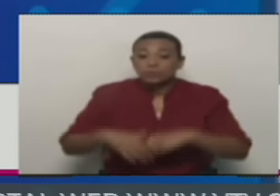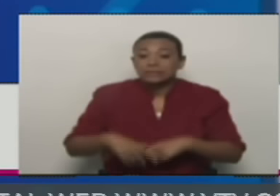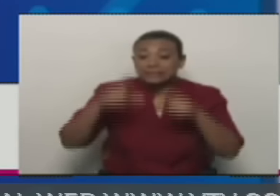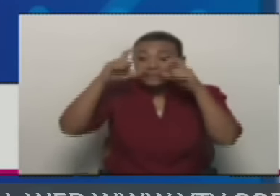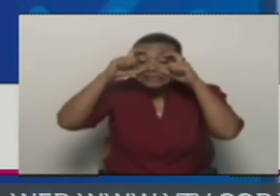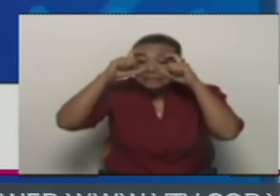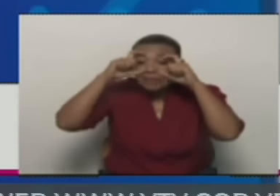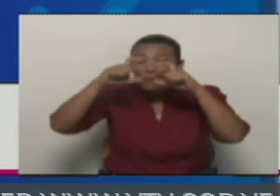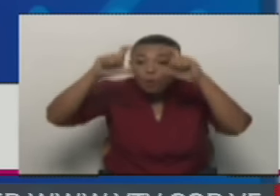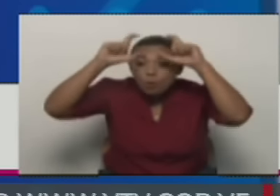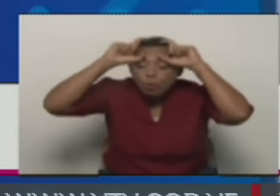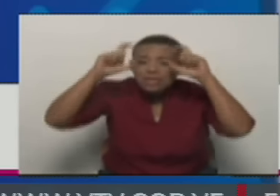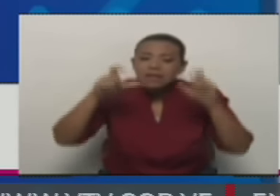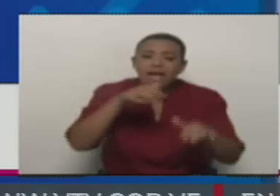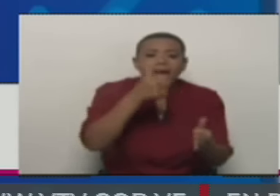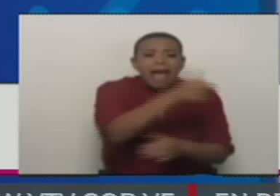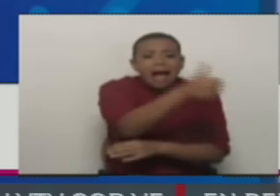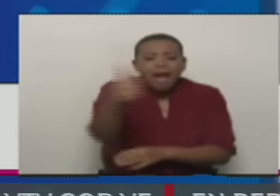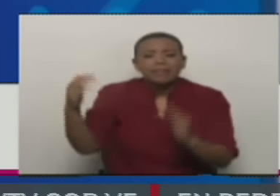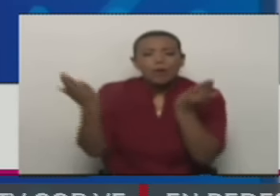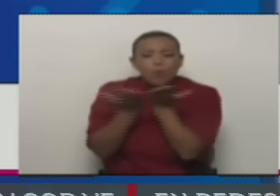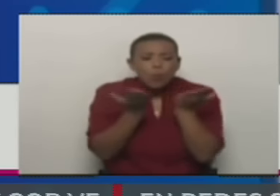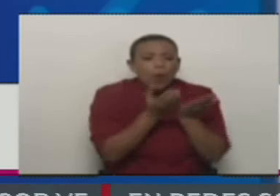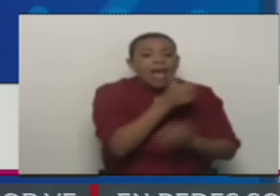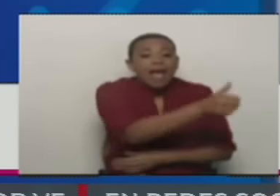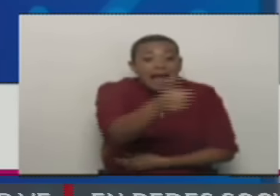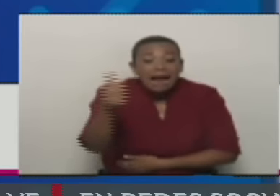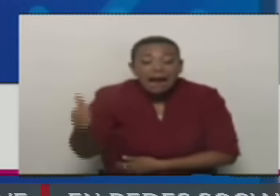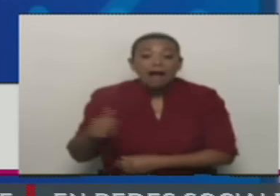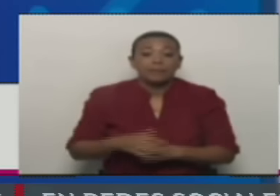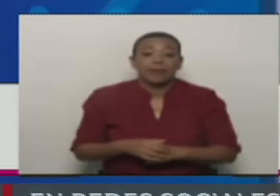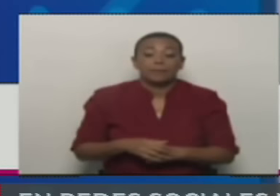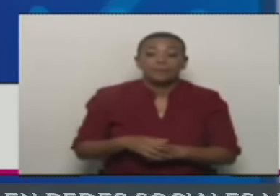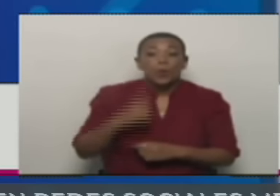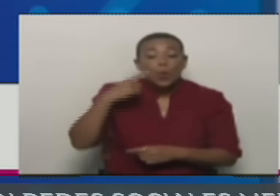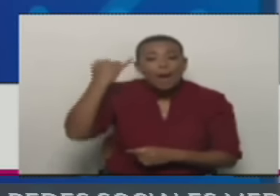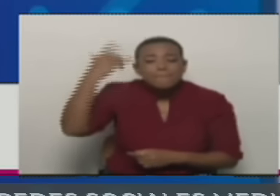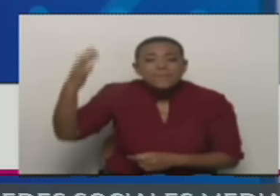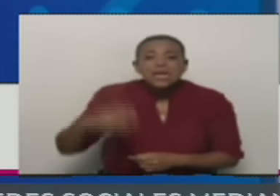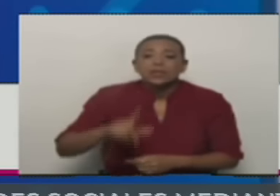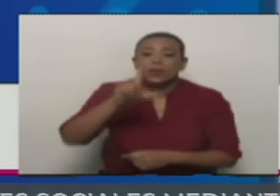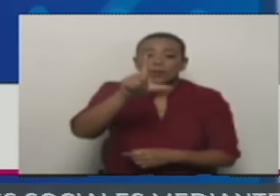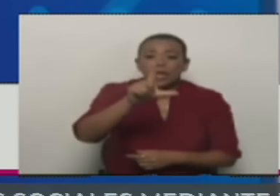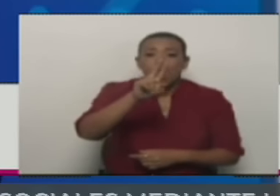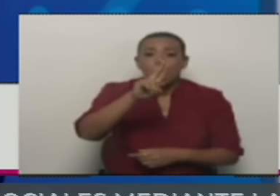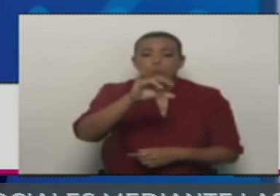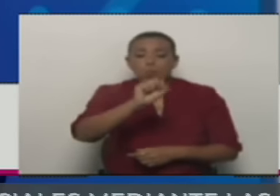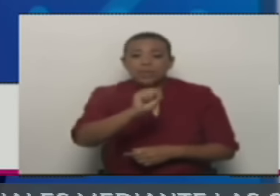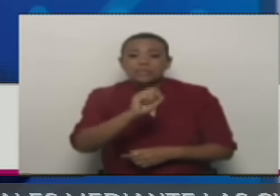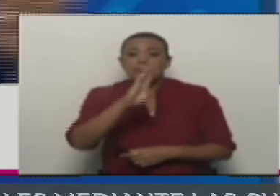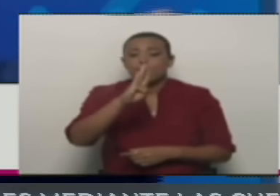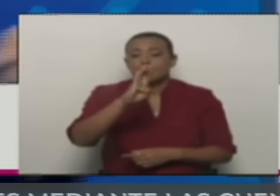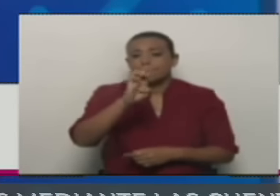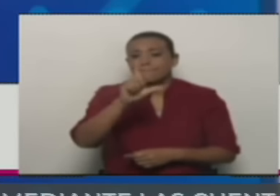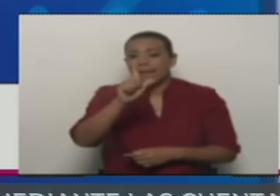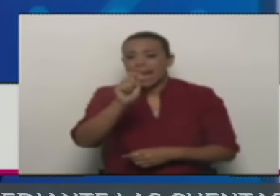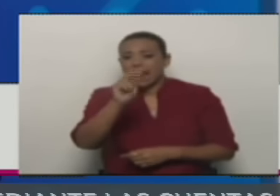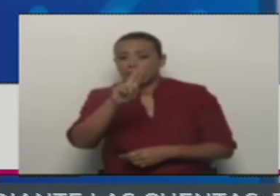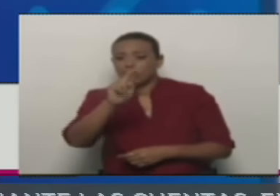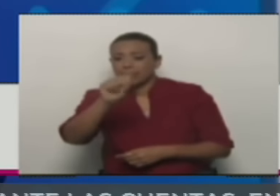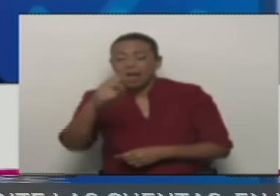cada aula de clase, con el espíritu del gran maestro Luis Beltrán Prieto Figueroa y con el espíritu de uno de los que